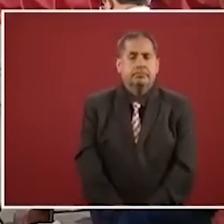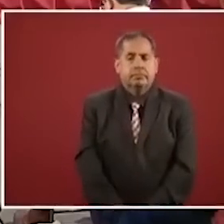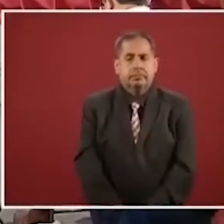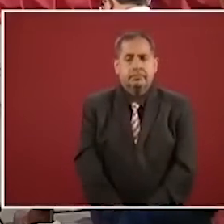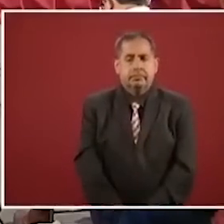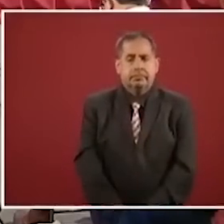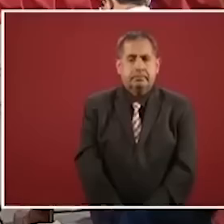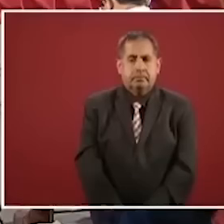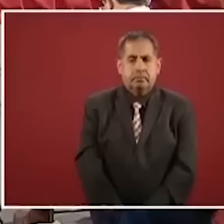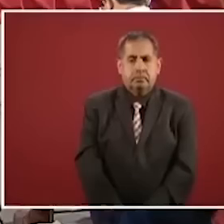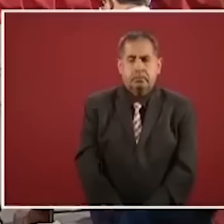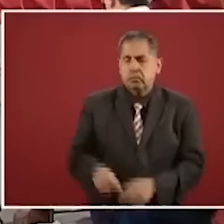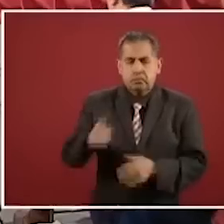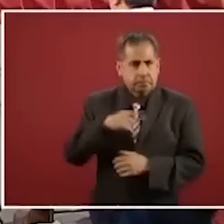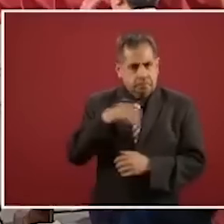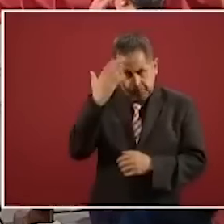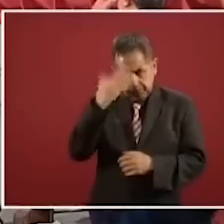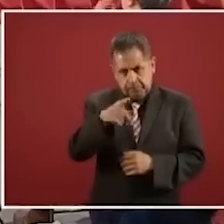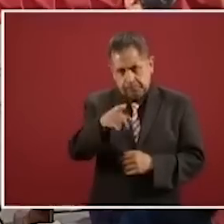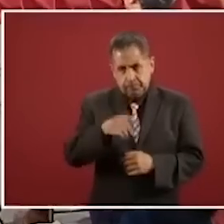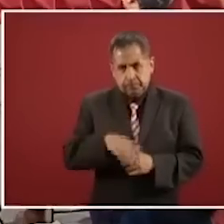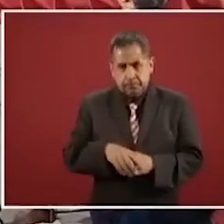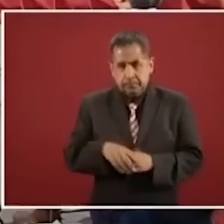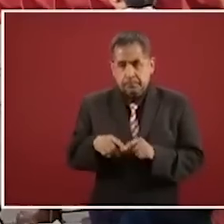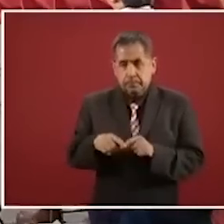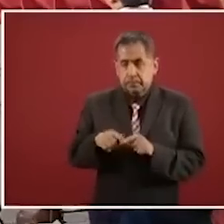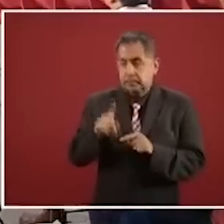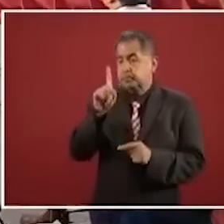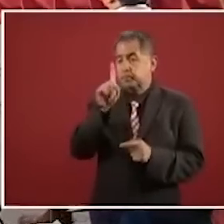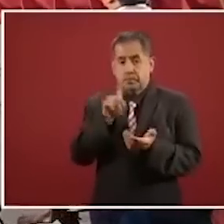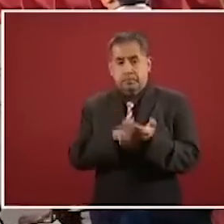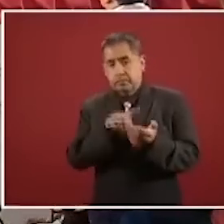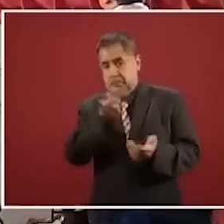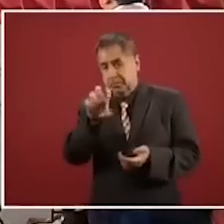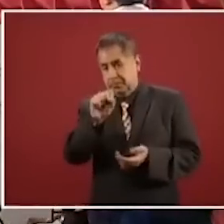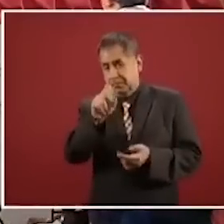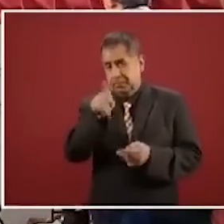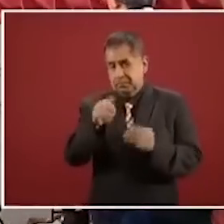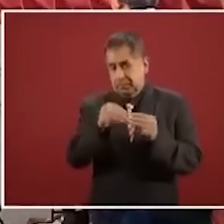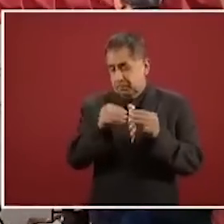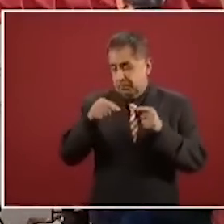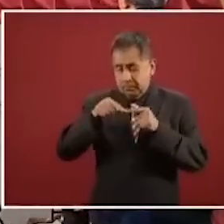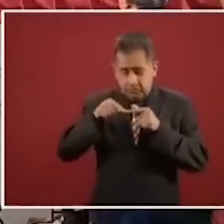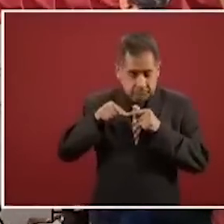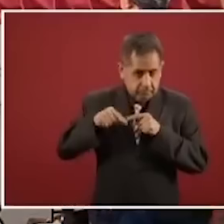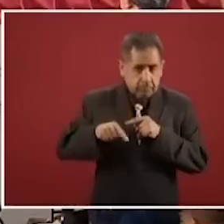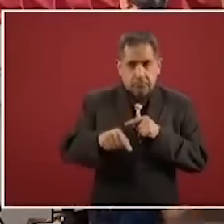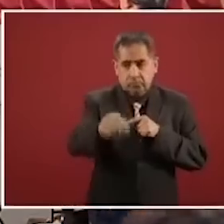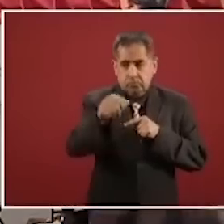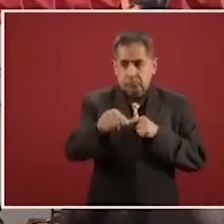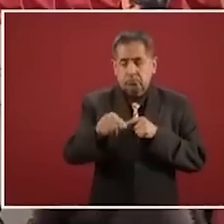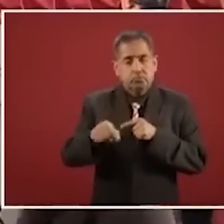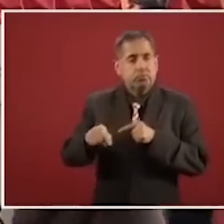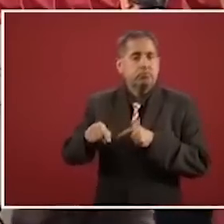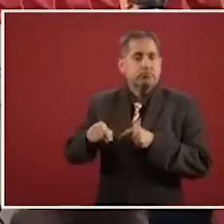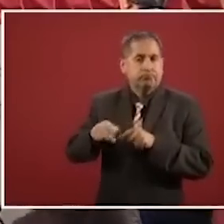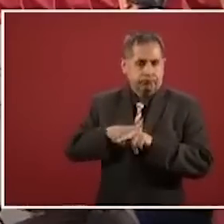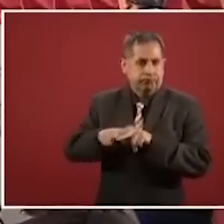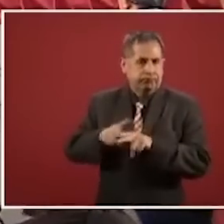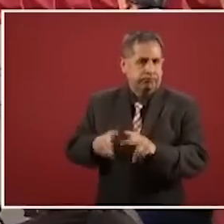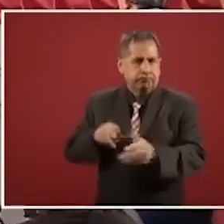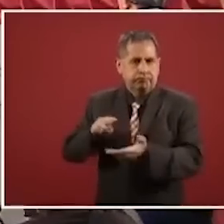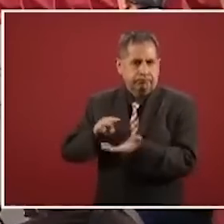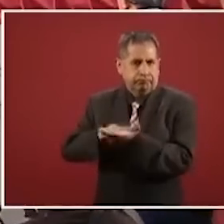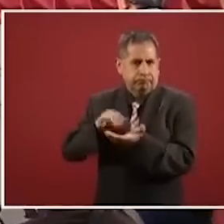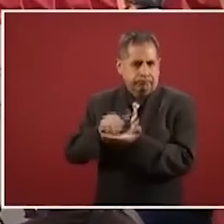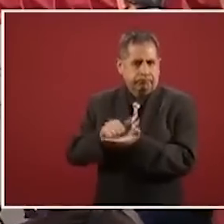Mire, como ustedes saben, el trayecto de 1.460 kilómetros que considera el Tren Maya, hay